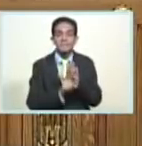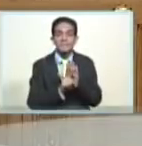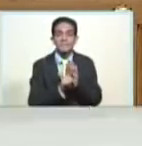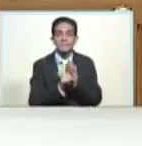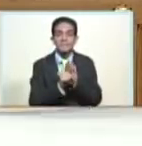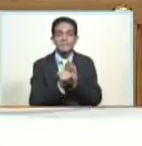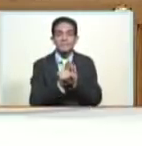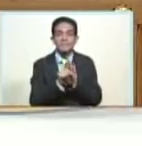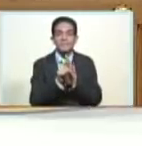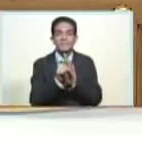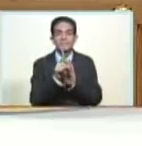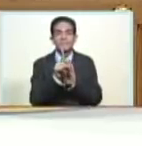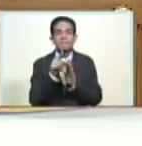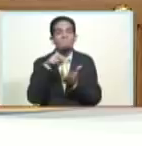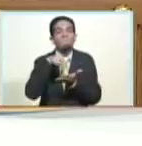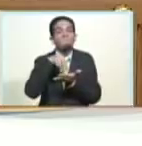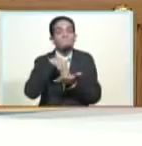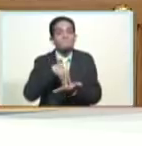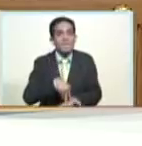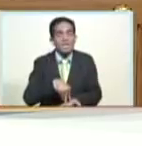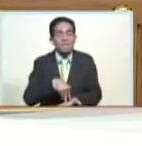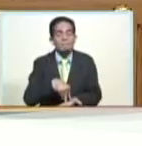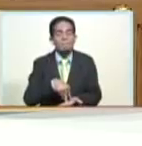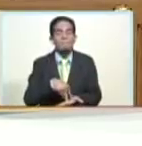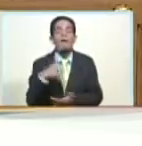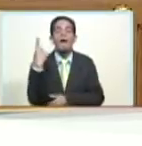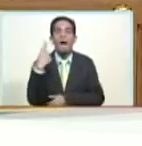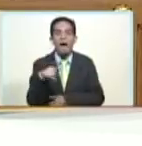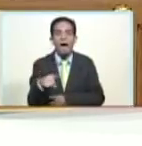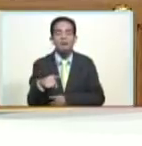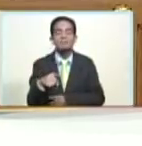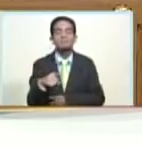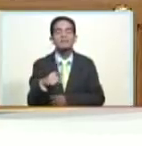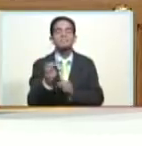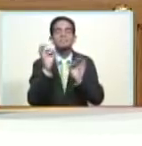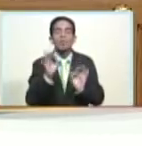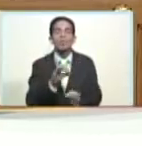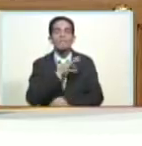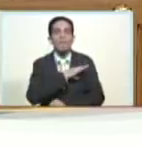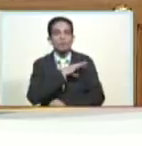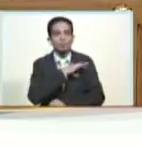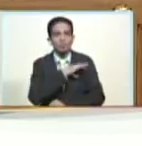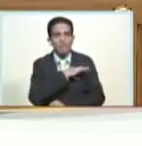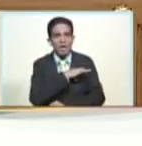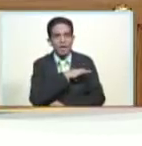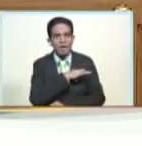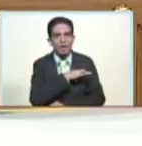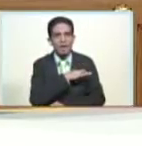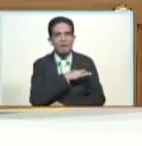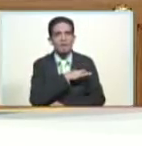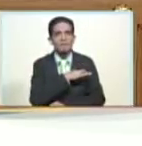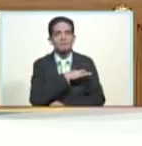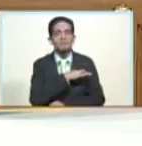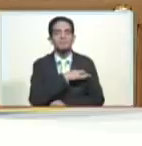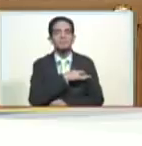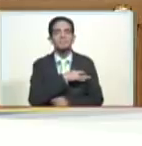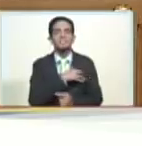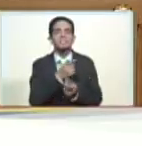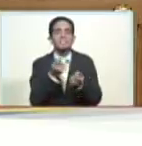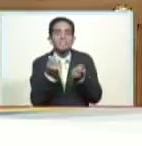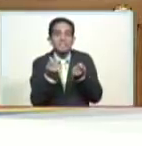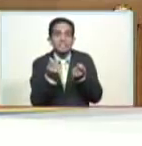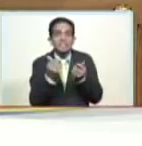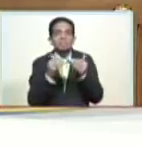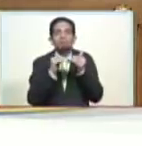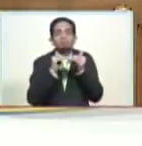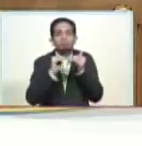hacia un proceso profundo de seguridad social basada en la creación de riqueza real, hacia una estabilidad económica,